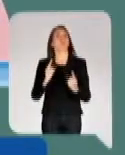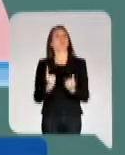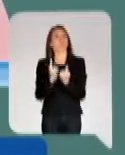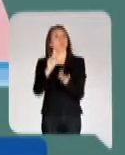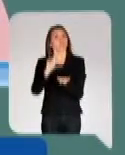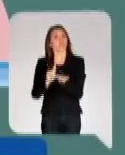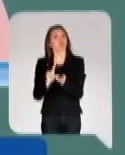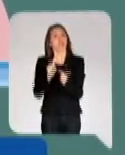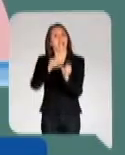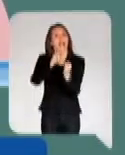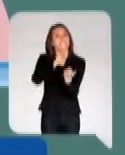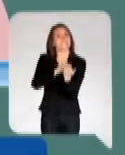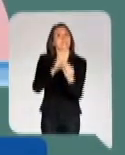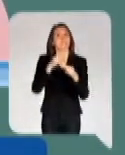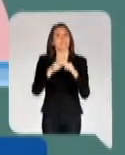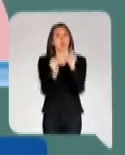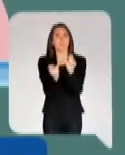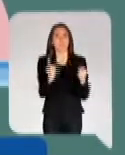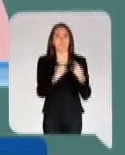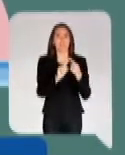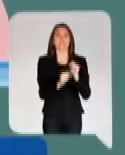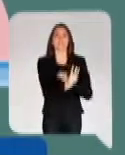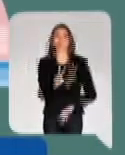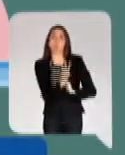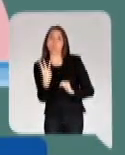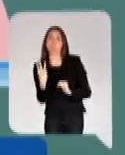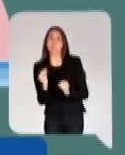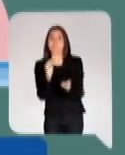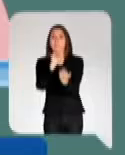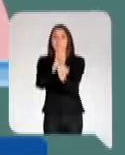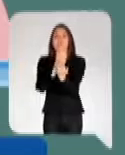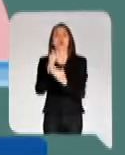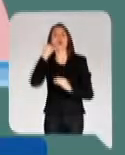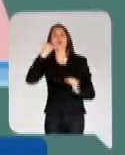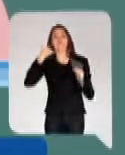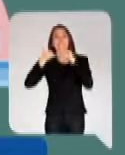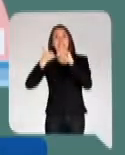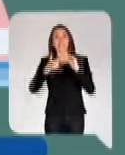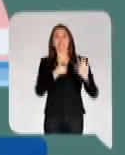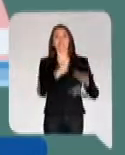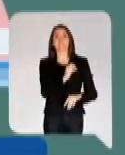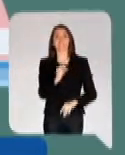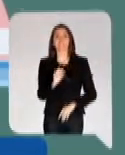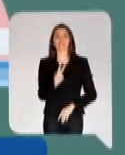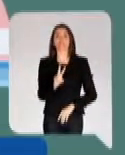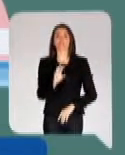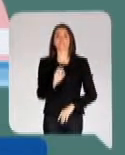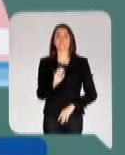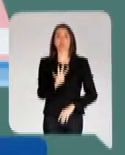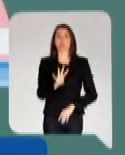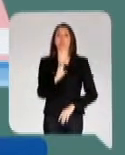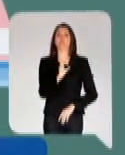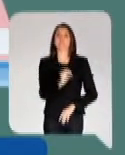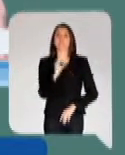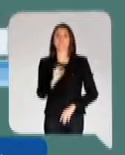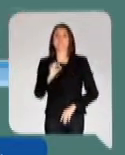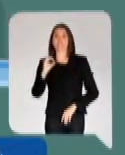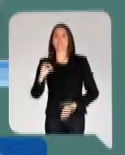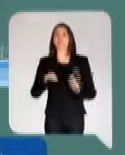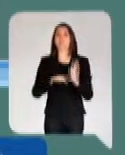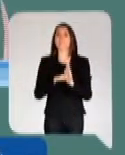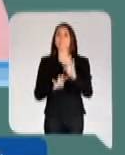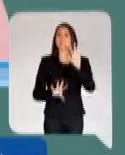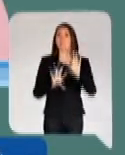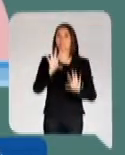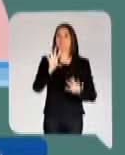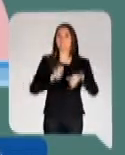eran validados esos encuentros. Así es que a partir de ahora y hasta el 23 de junio, en estricto recordar hasta el 18 de junio, se van a poder inscribir encuentros locales